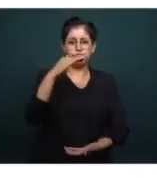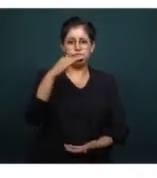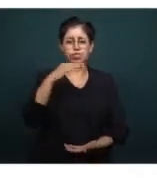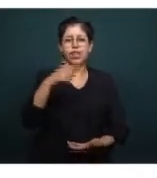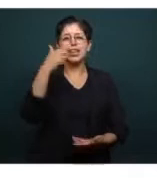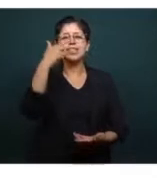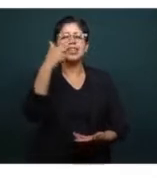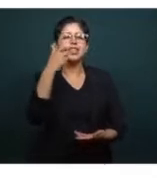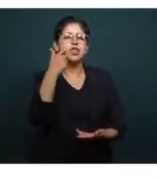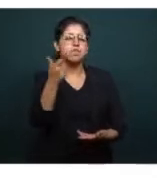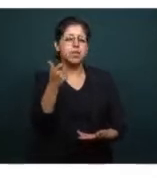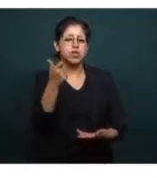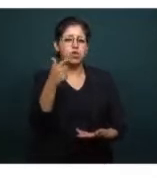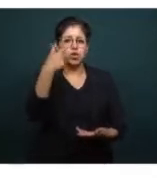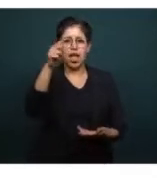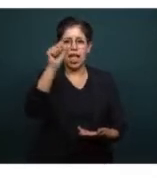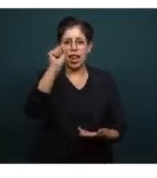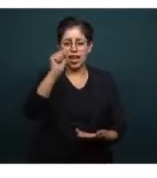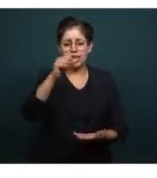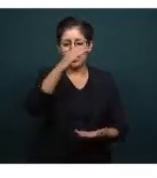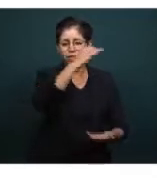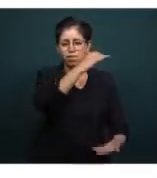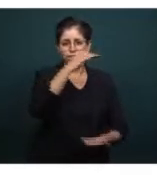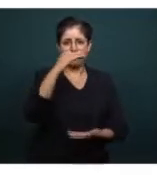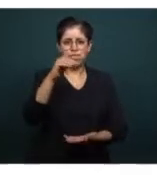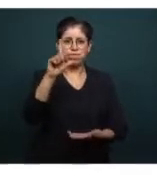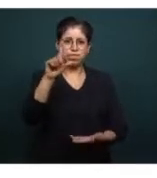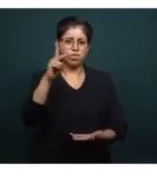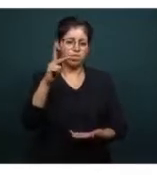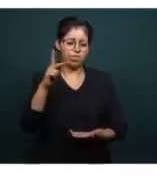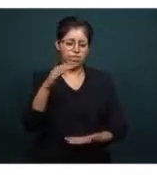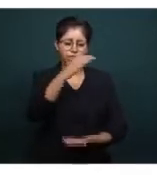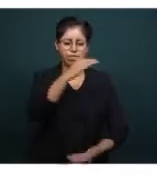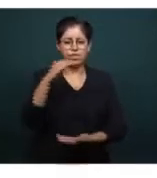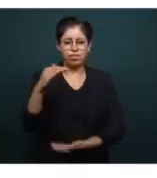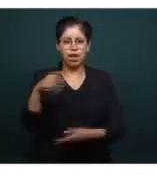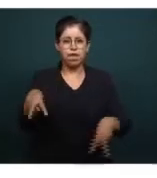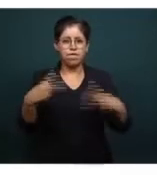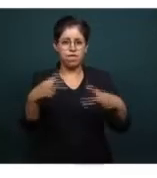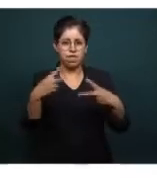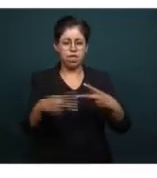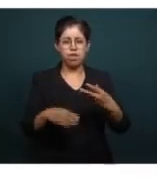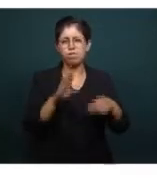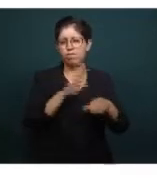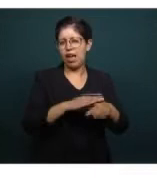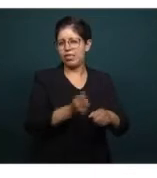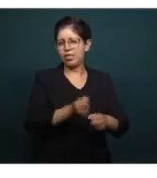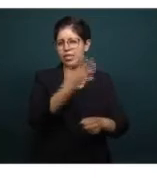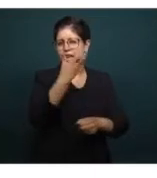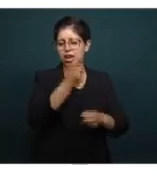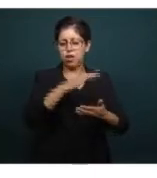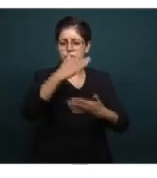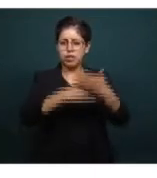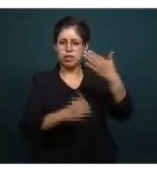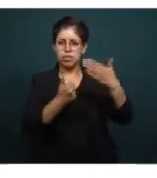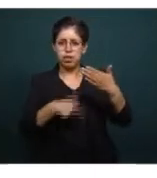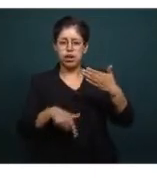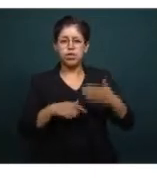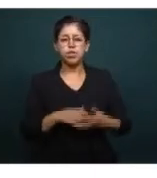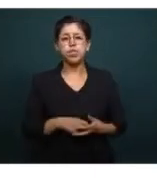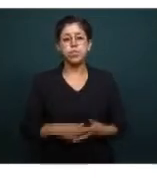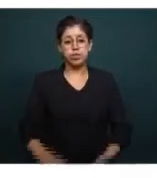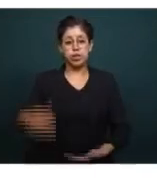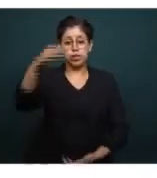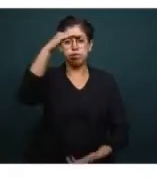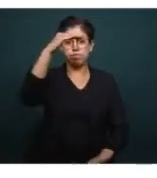7 pesos 47 centavos por litro y un margen de 2 pesos con So 21 it's a centavos margin of en 221. los cilindros de